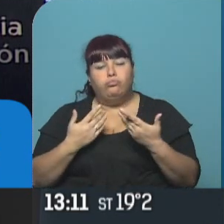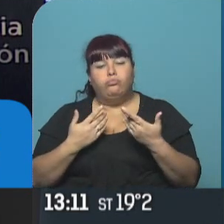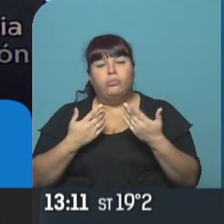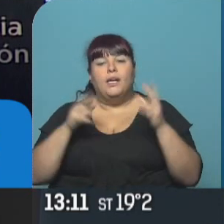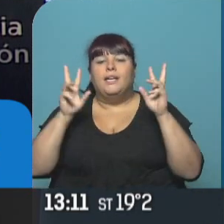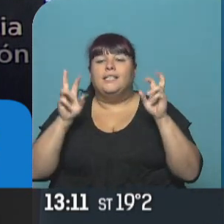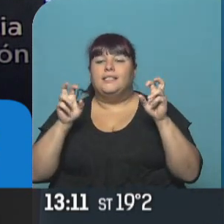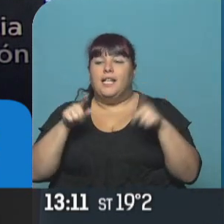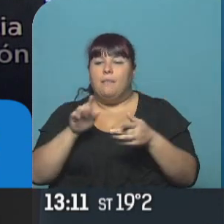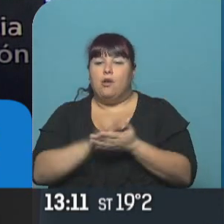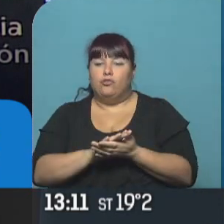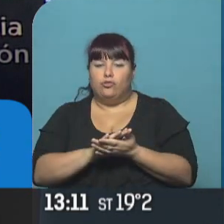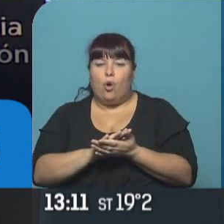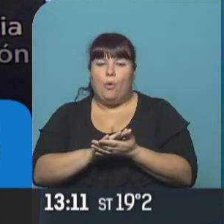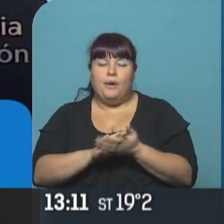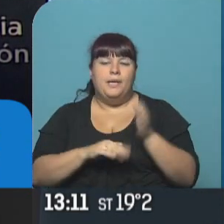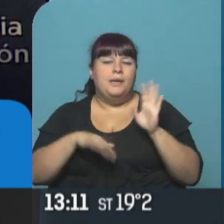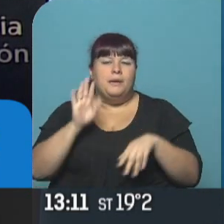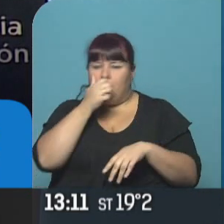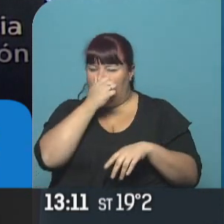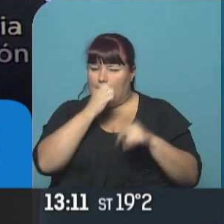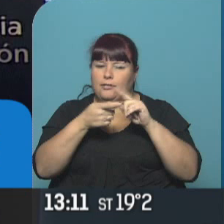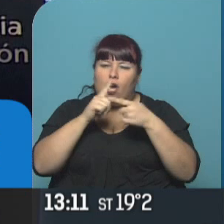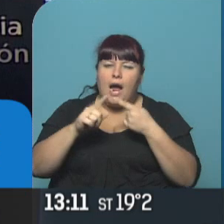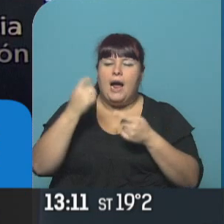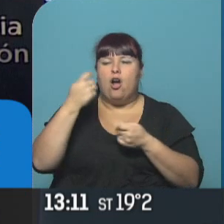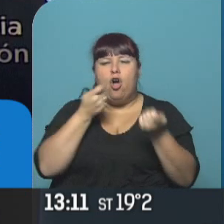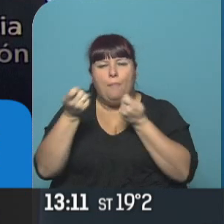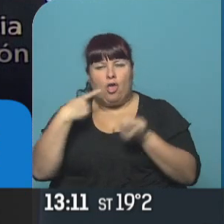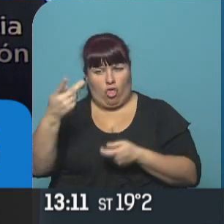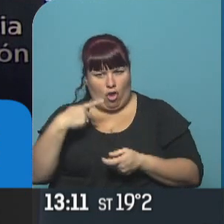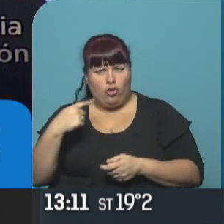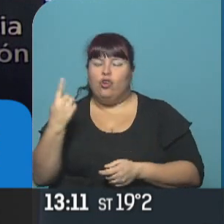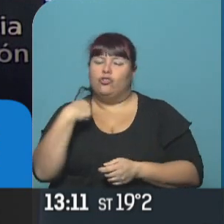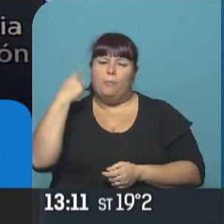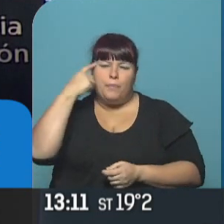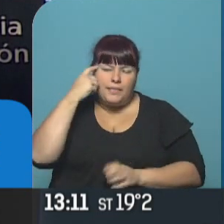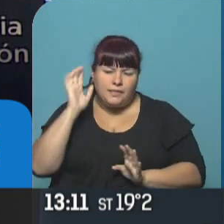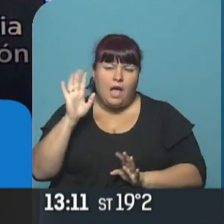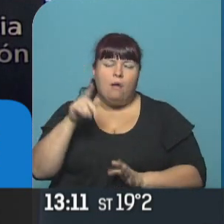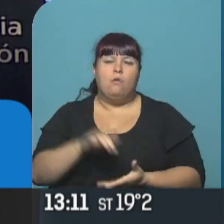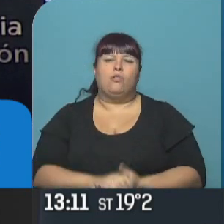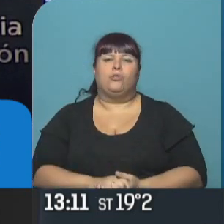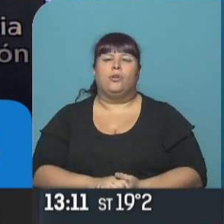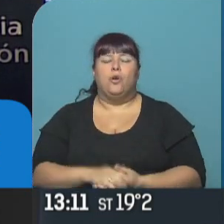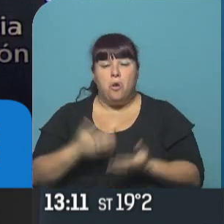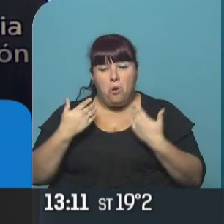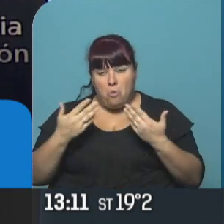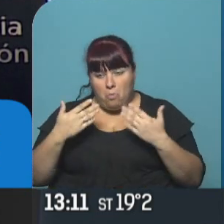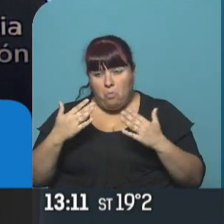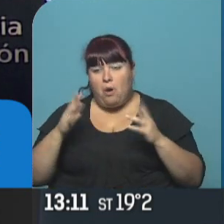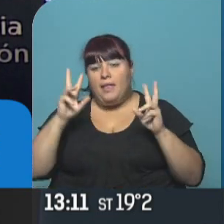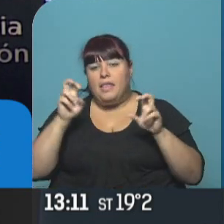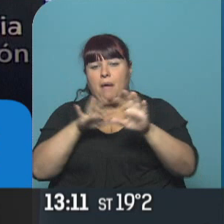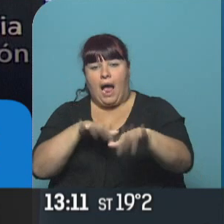el tema de mayor relaciones comerciales entre ambos países. Nosotros creemos que hay posibilidades en el tema